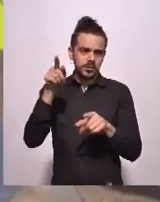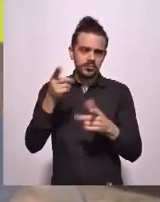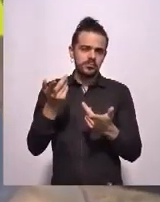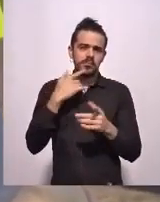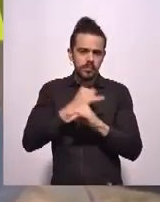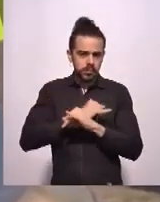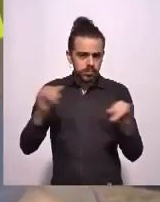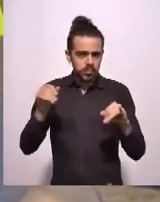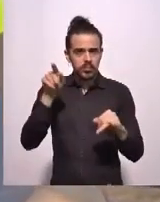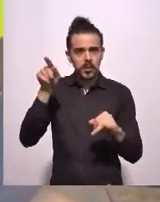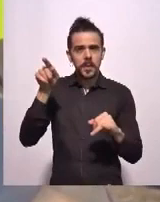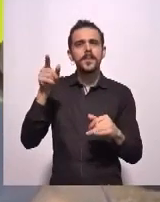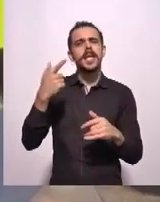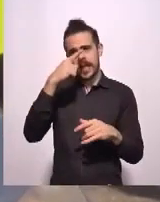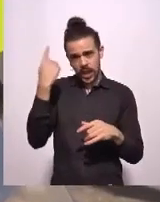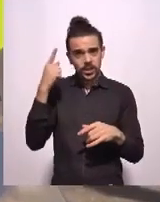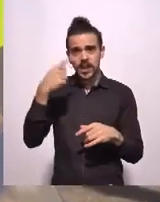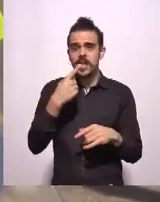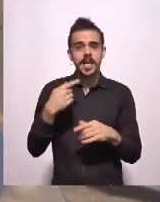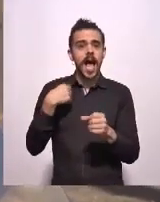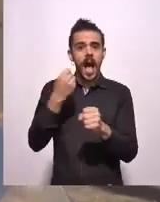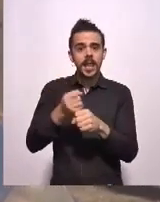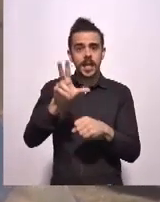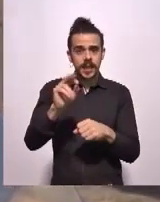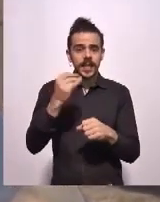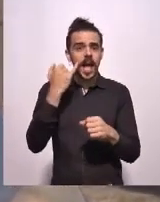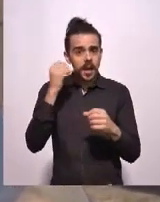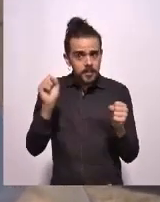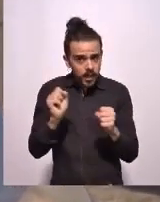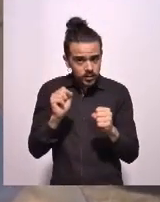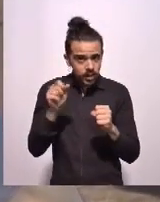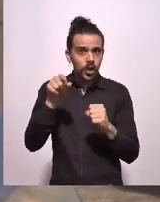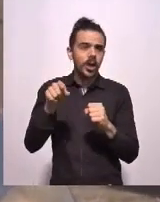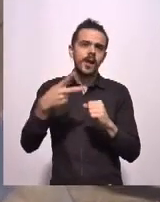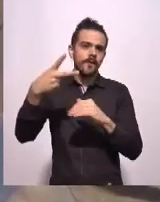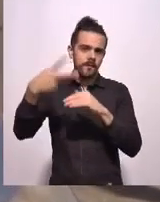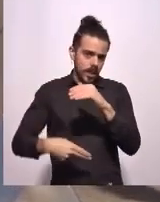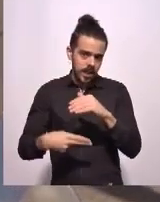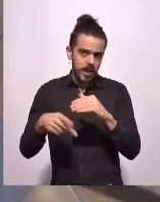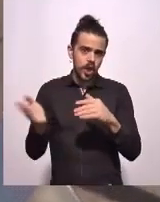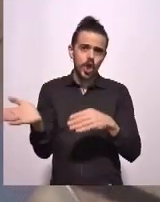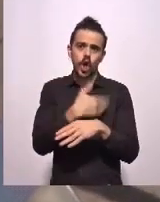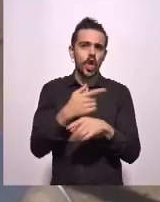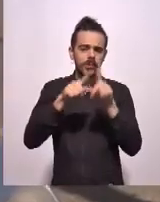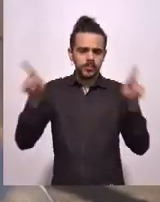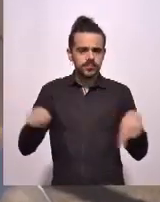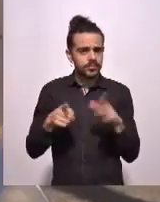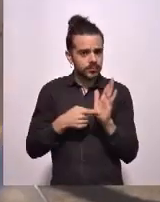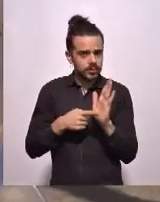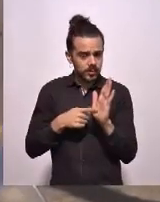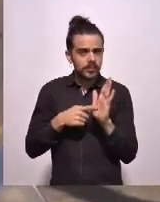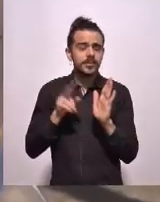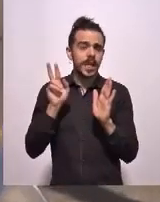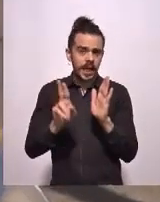certificados de circulación vigentes hasta el día 30 de mayo, donde a posteriori comenzarán a ser exigidos los